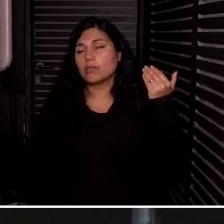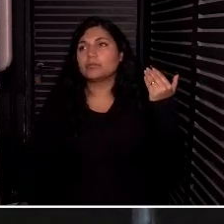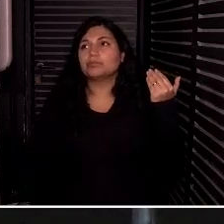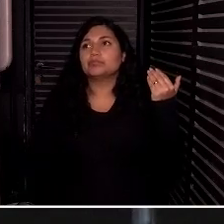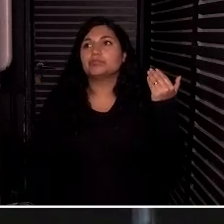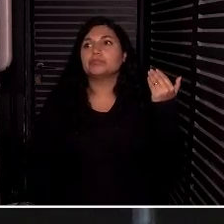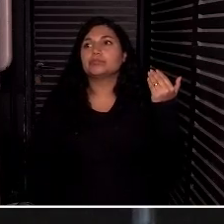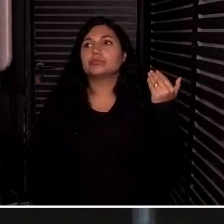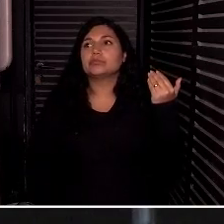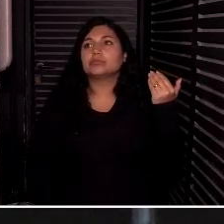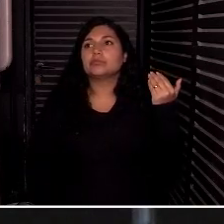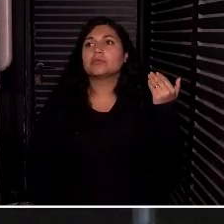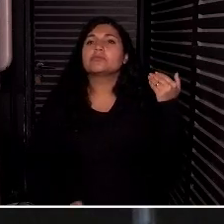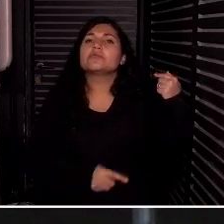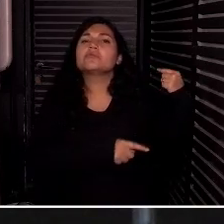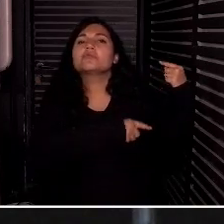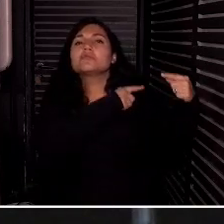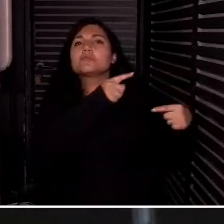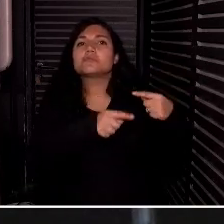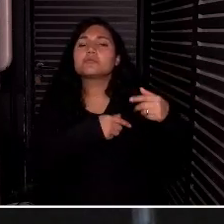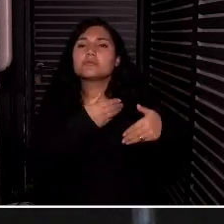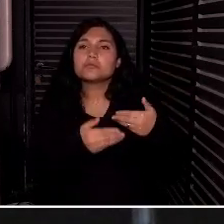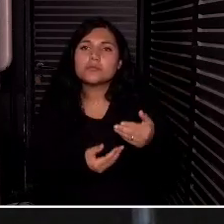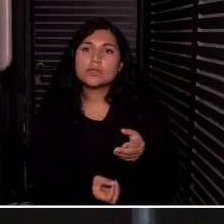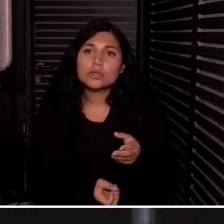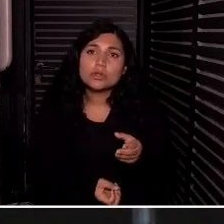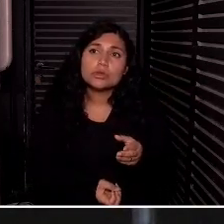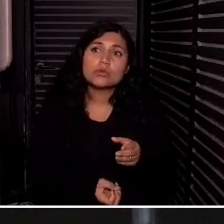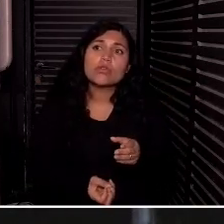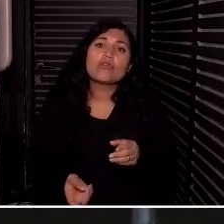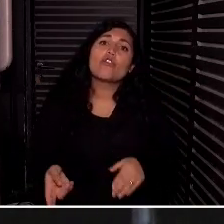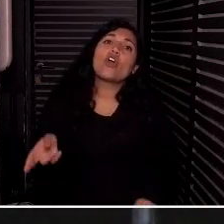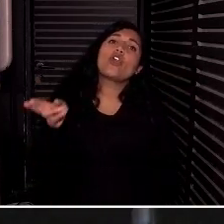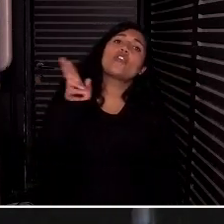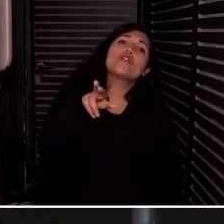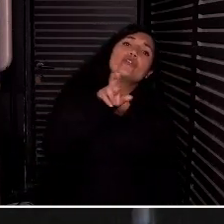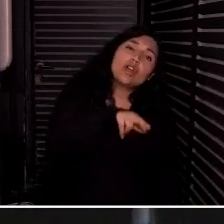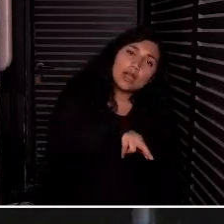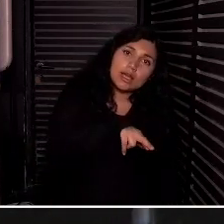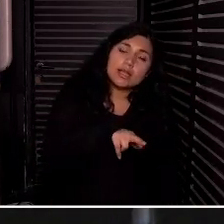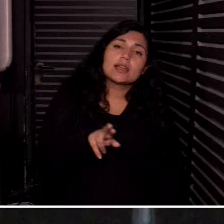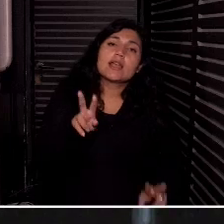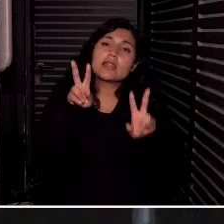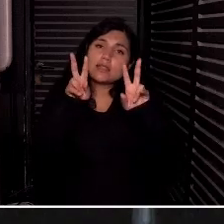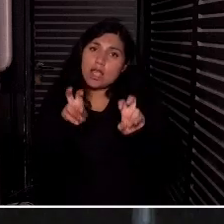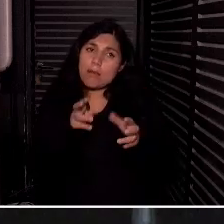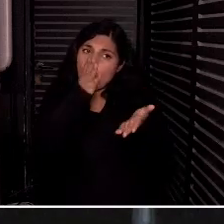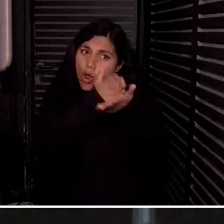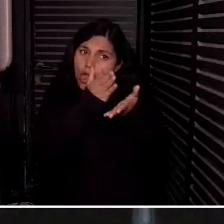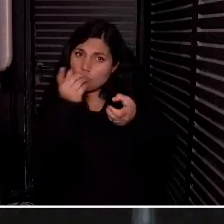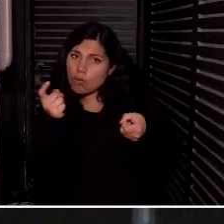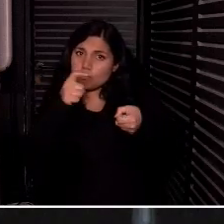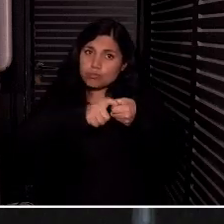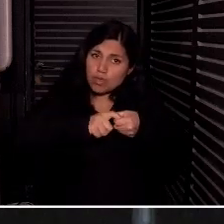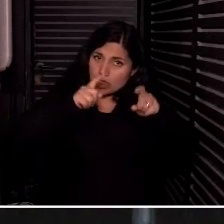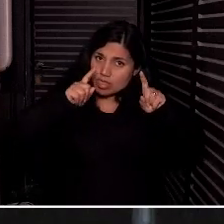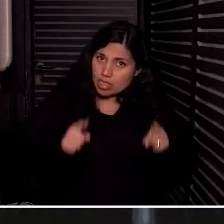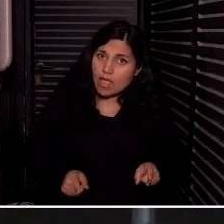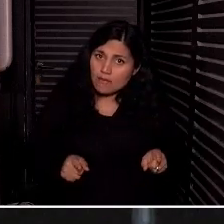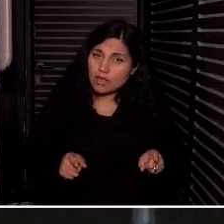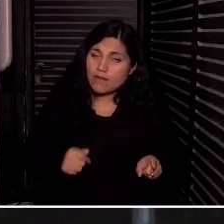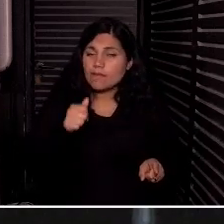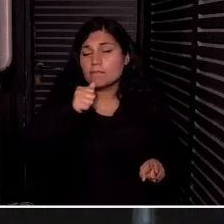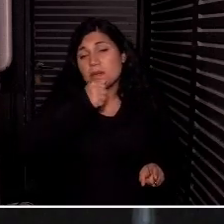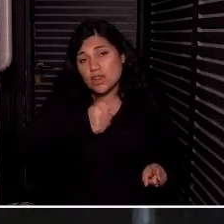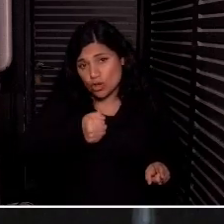de tarde mal y nunca se habla de nuevo de Volver al tema de exigir esta colegiación no solamente con respecto a los